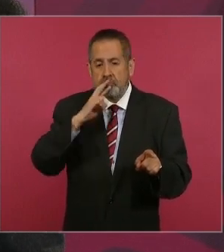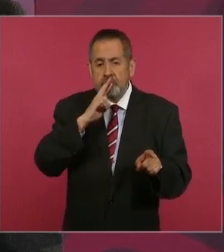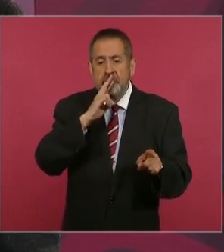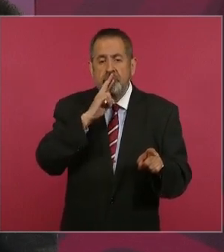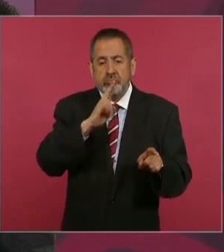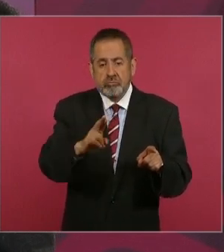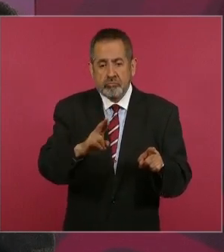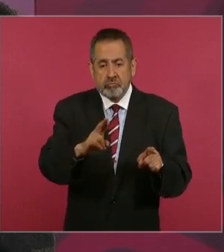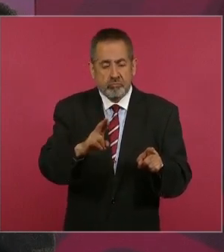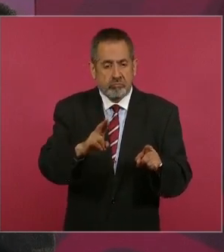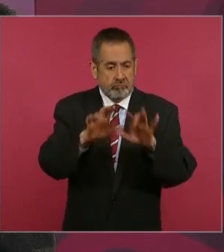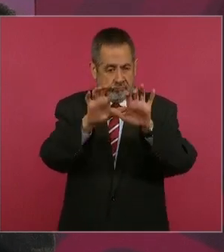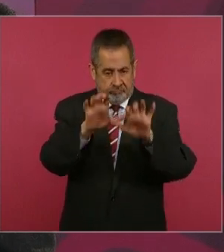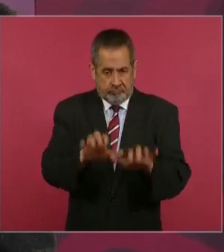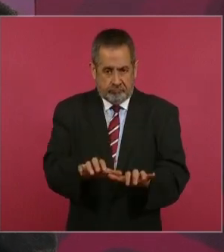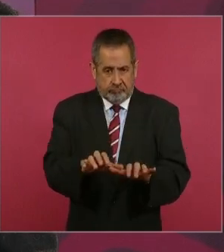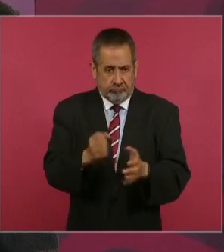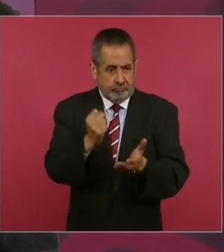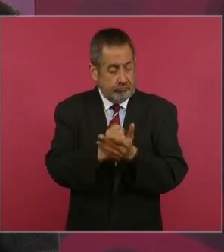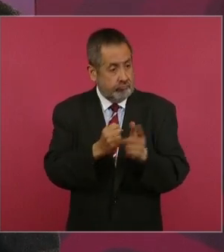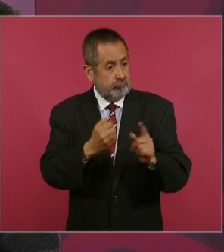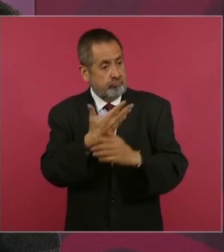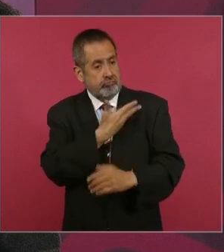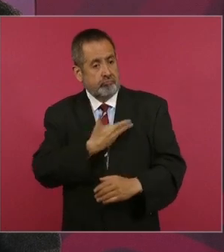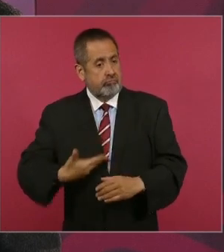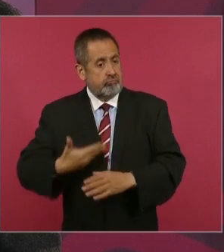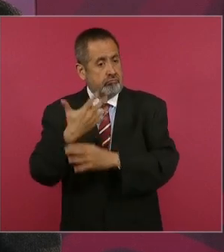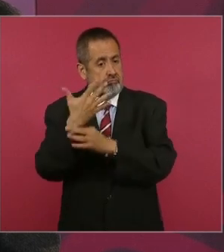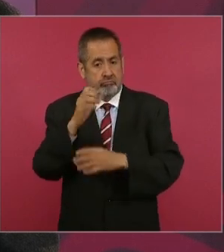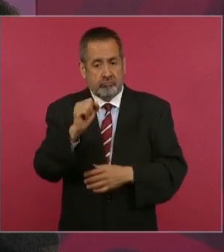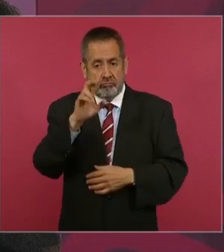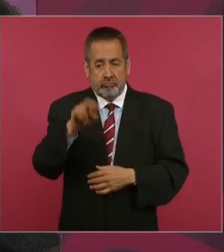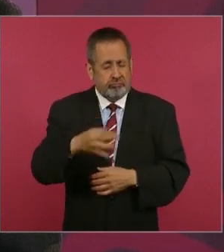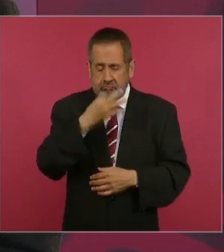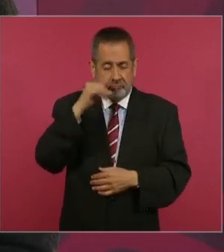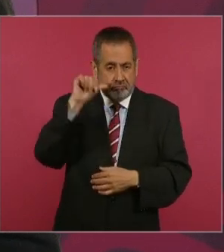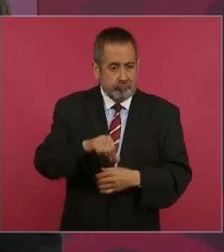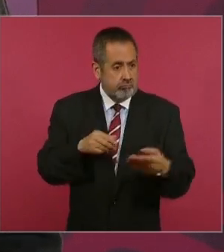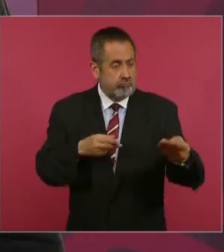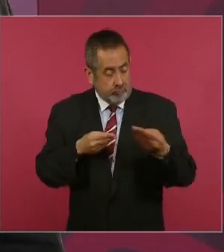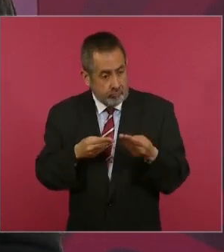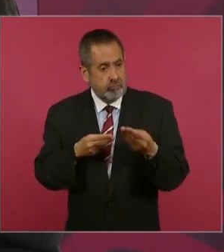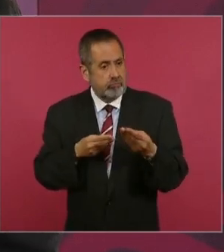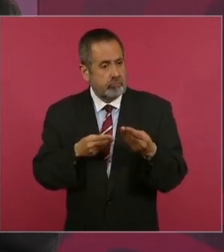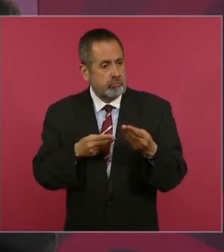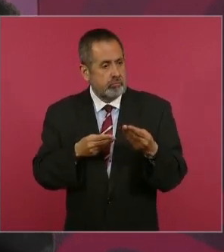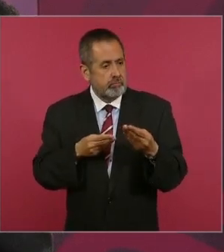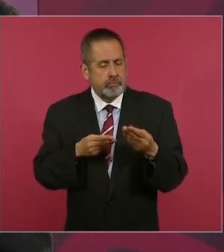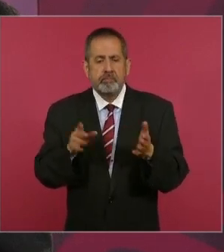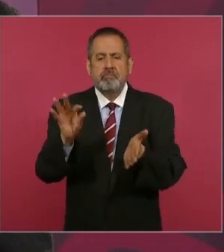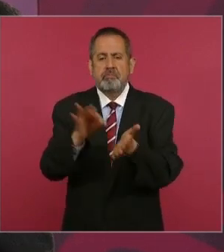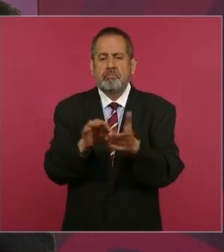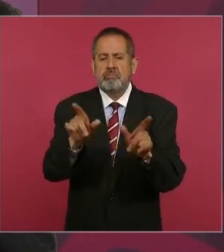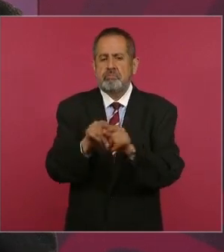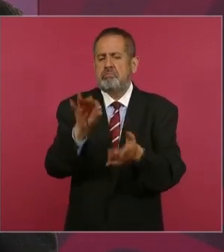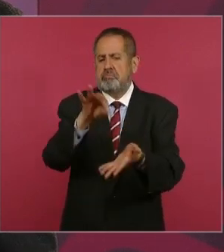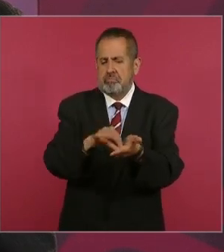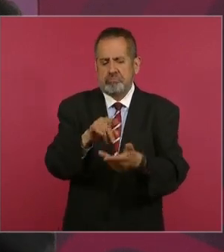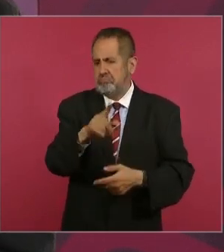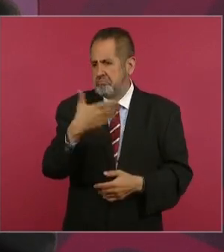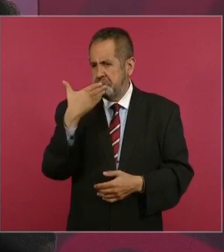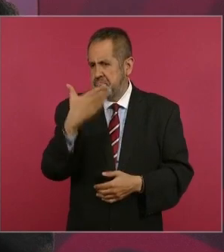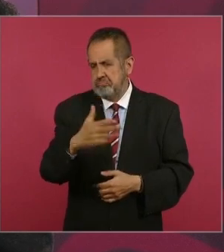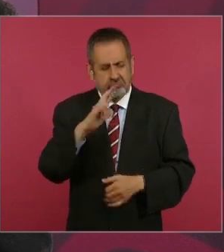Hay una respuesta de la presidenta de la corte hasta ahí me quedo